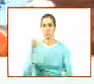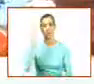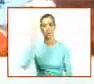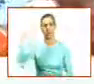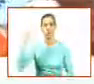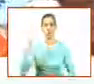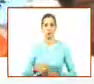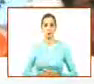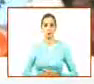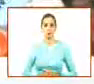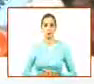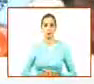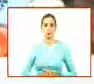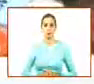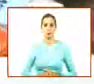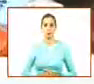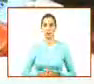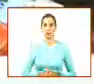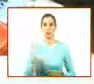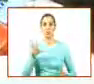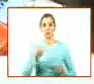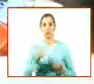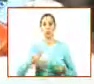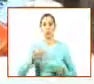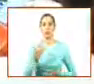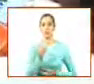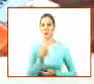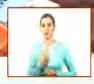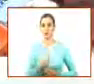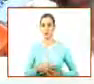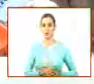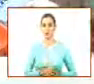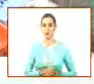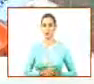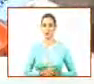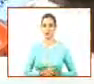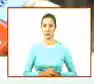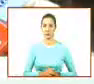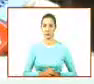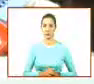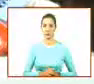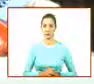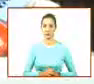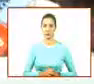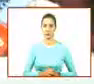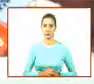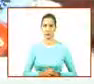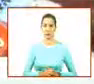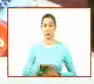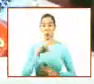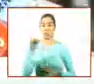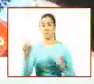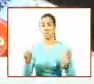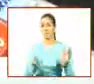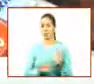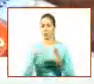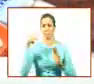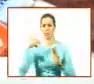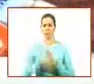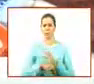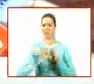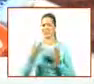creadoras. En resumen, eso es lo que yo podría decirte de la extraordinaria, profunda y